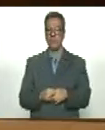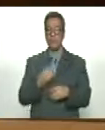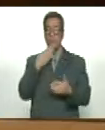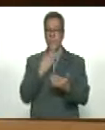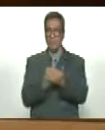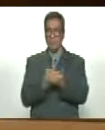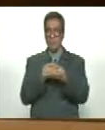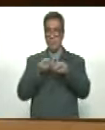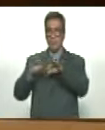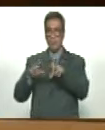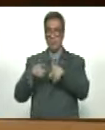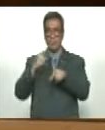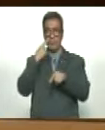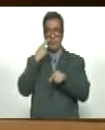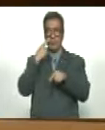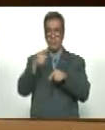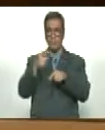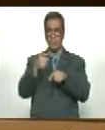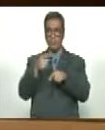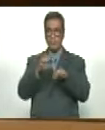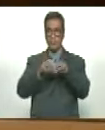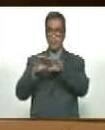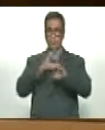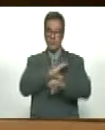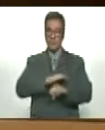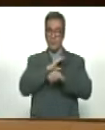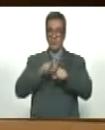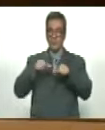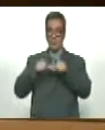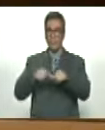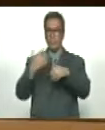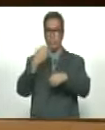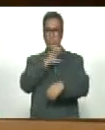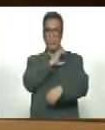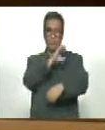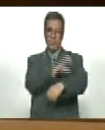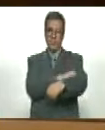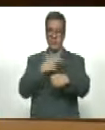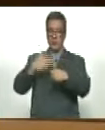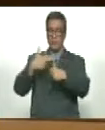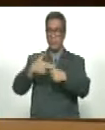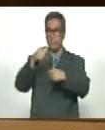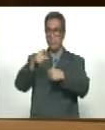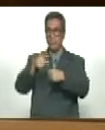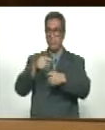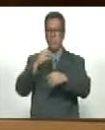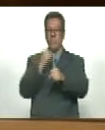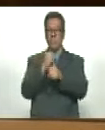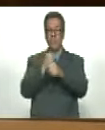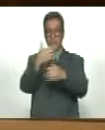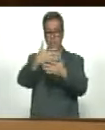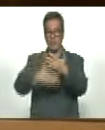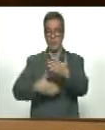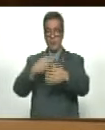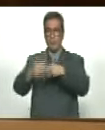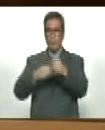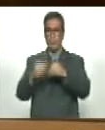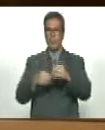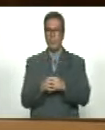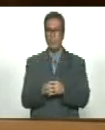Gracias, secretaria. Sírvase, por favor, remitirlo a la Comisión Permanente de Energía y Petróleo a los fines de la elaboración del informe